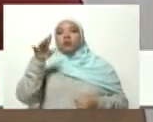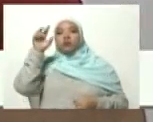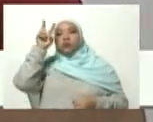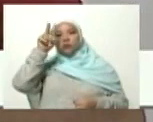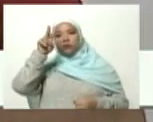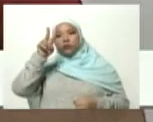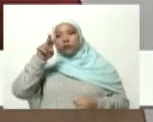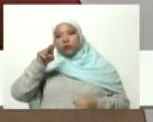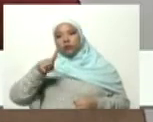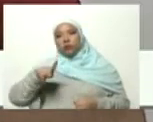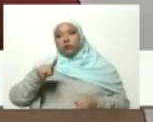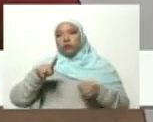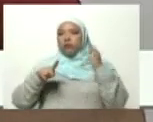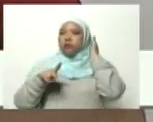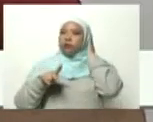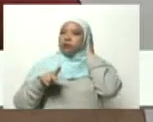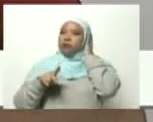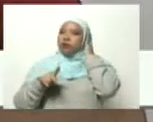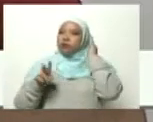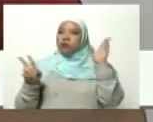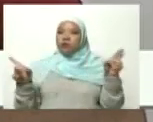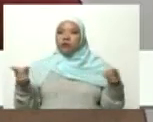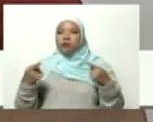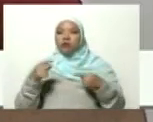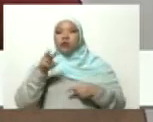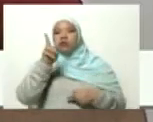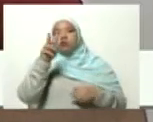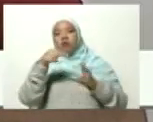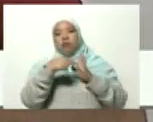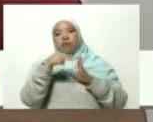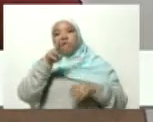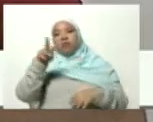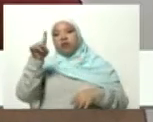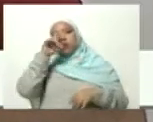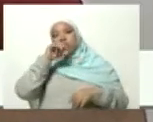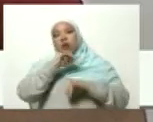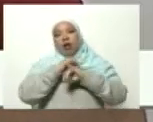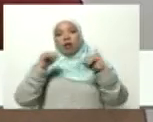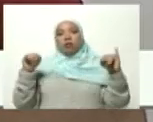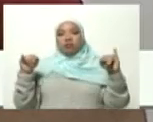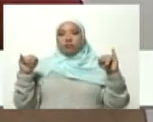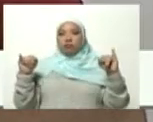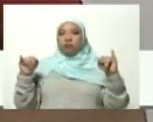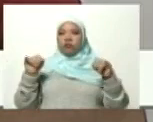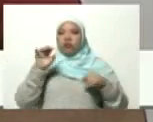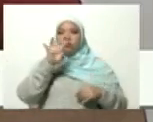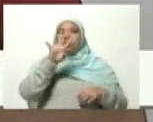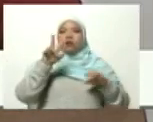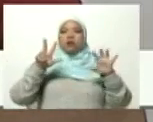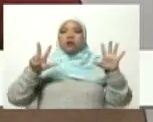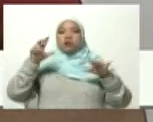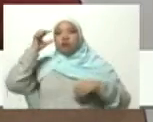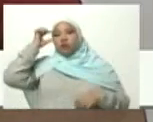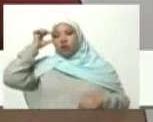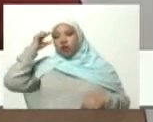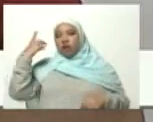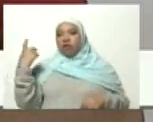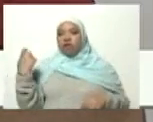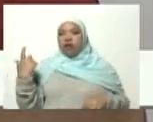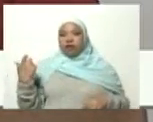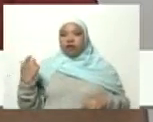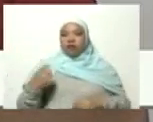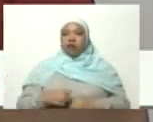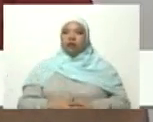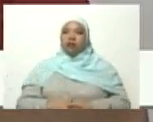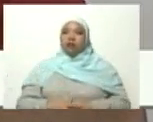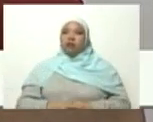40 y... Perro, se fue 2022, ¿vale? ¿Ah? 48 días más o menos queda. ¿No